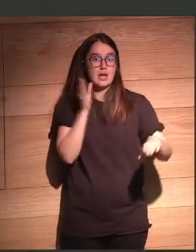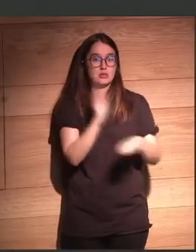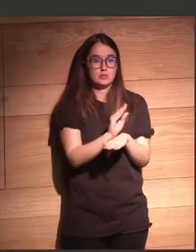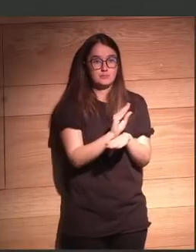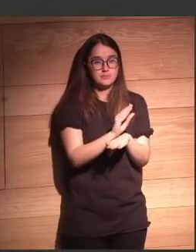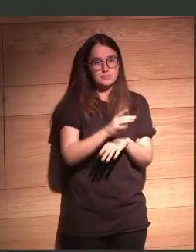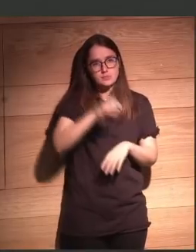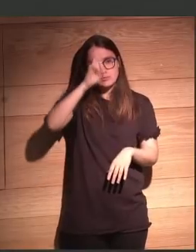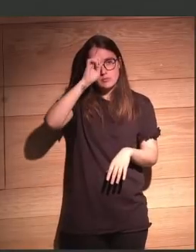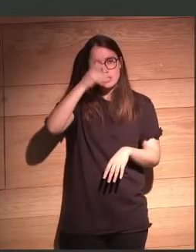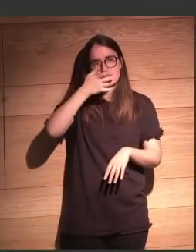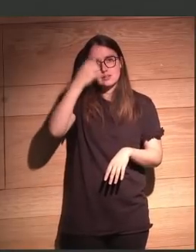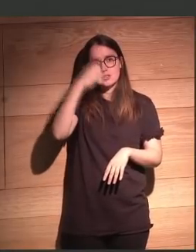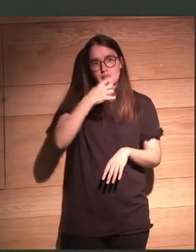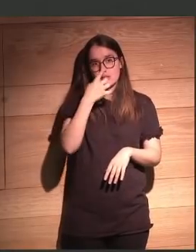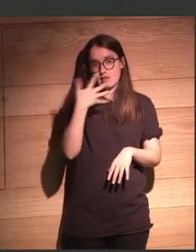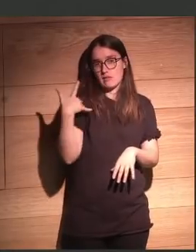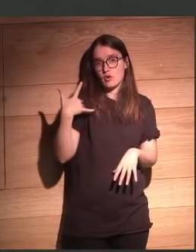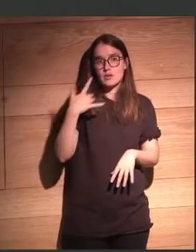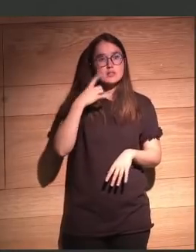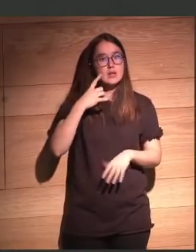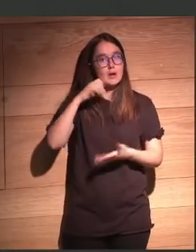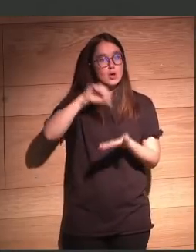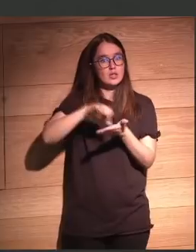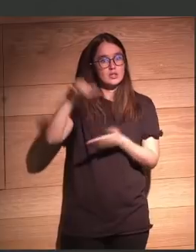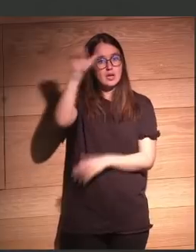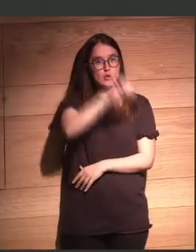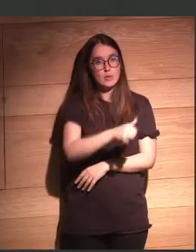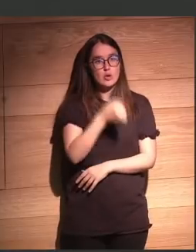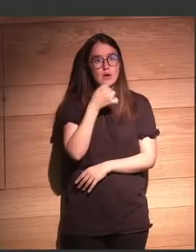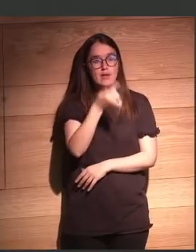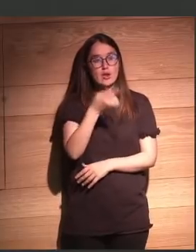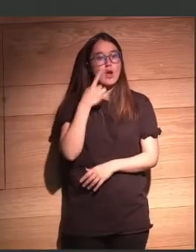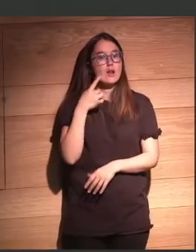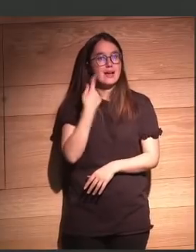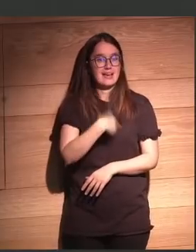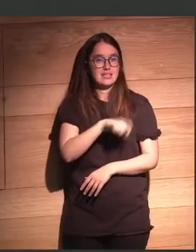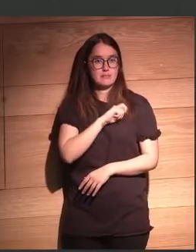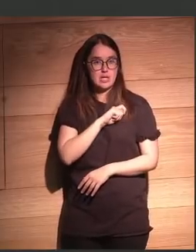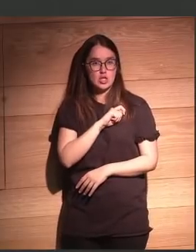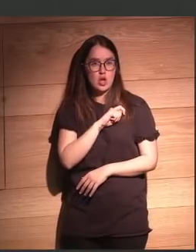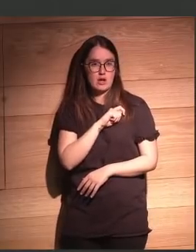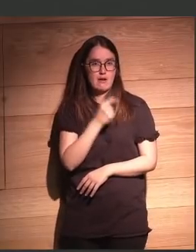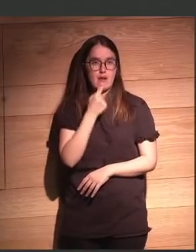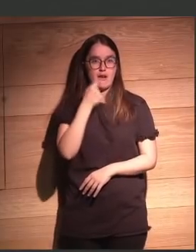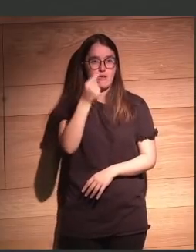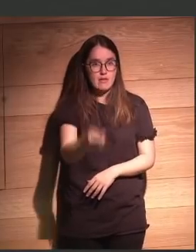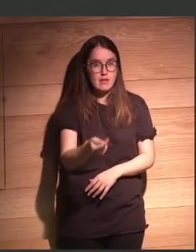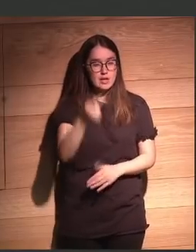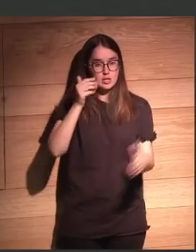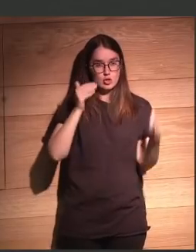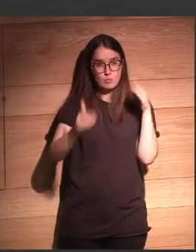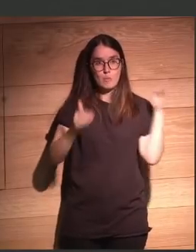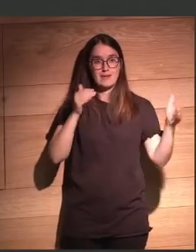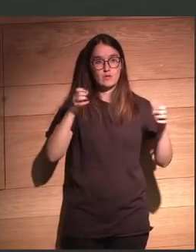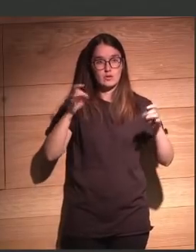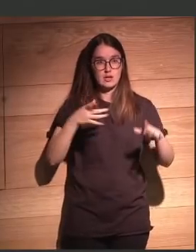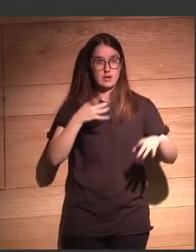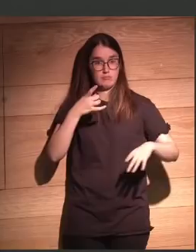No sé si sabéis que hace 5 años el Banco Central Europeo le dice a la banca española, que en esos momentos eran las